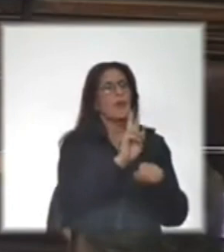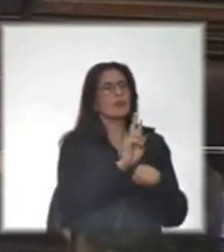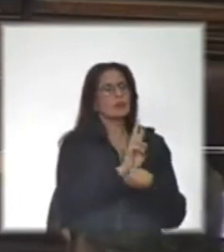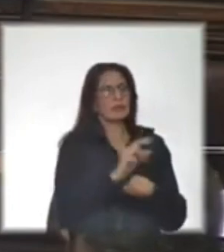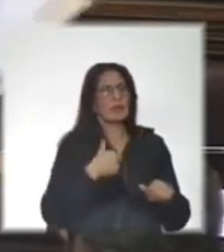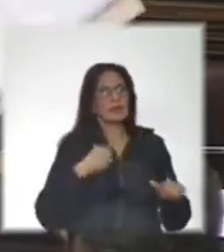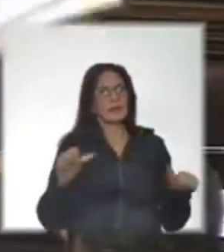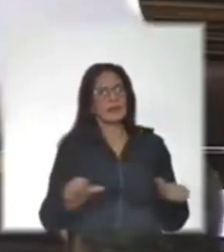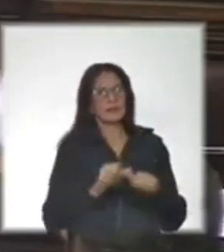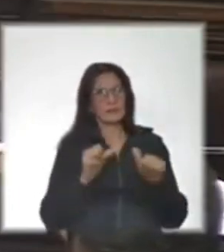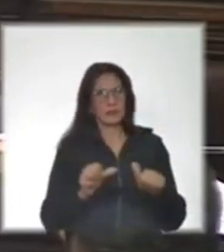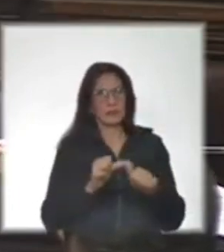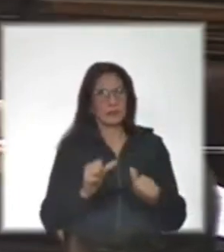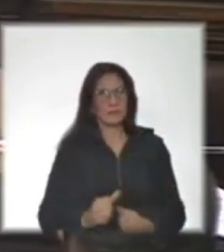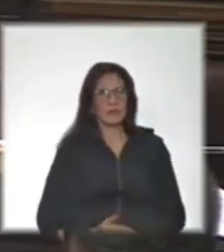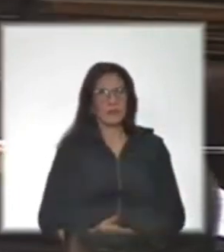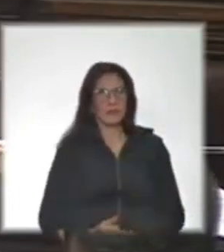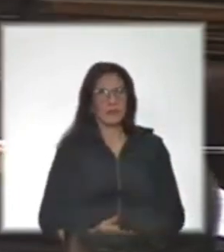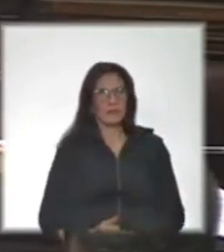acciones.